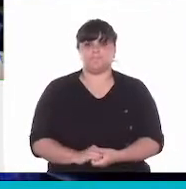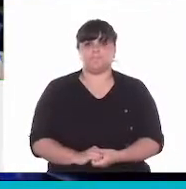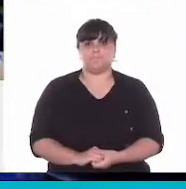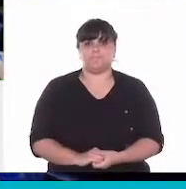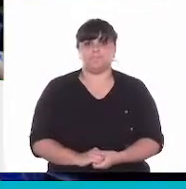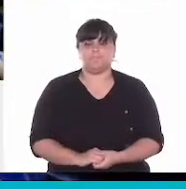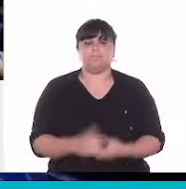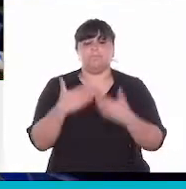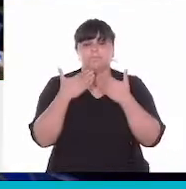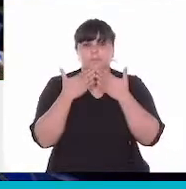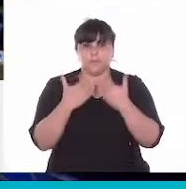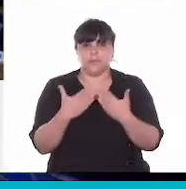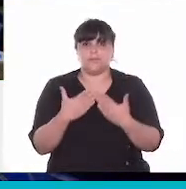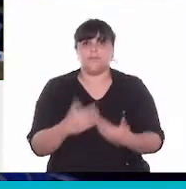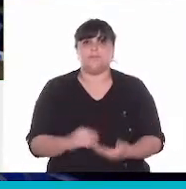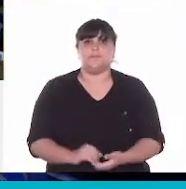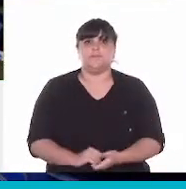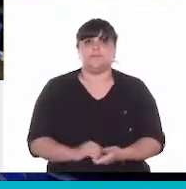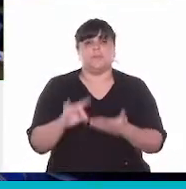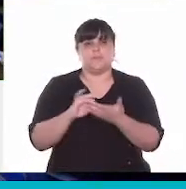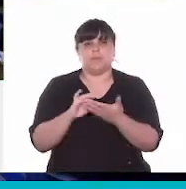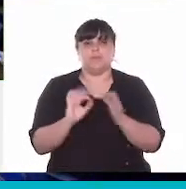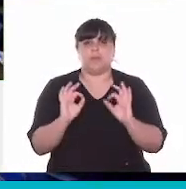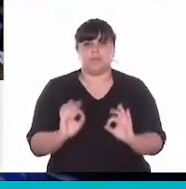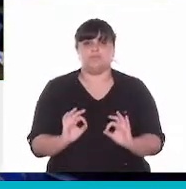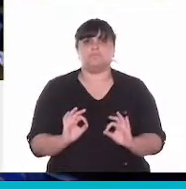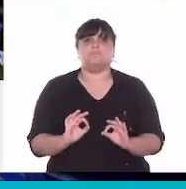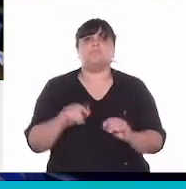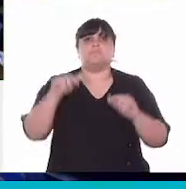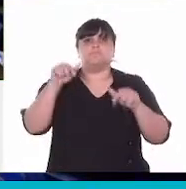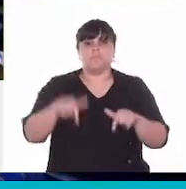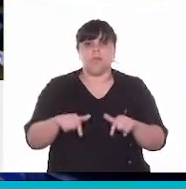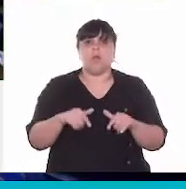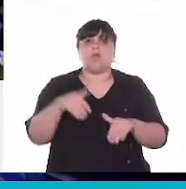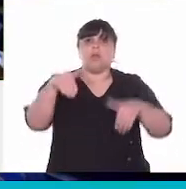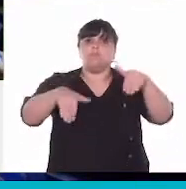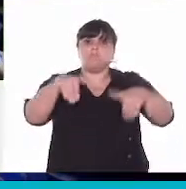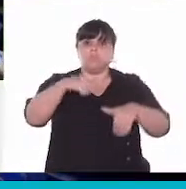Muchas gracias diputada Lo pondré en votación en